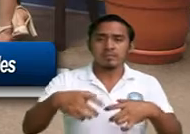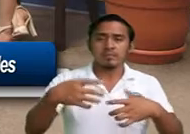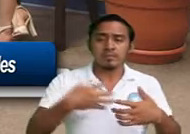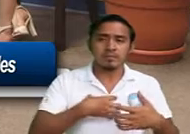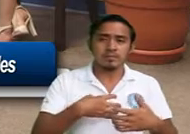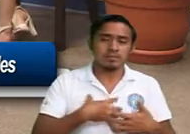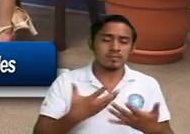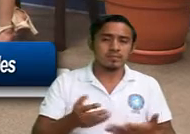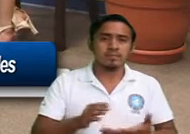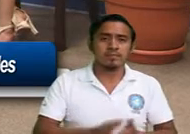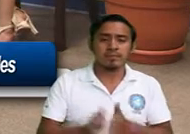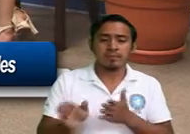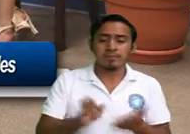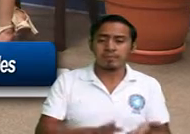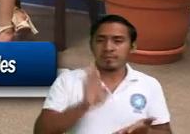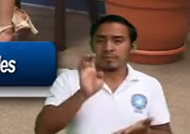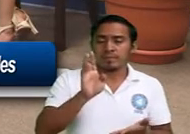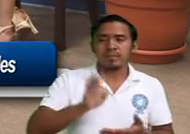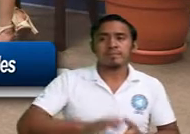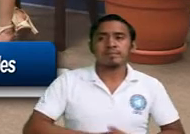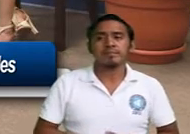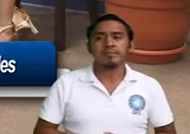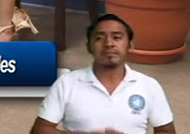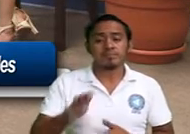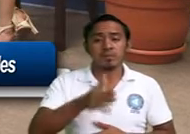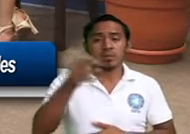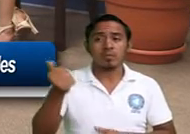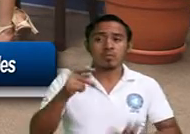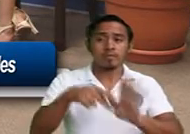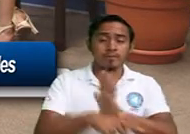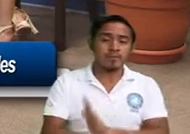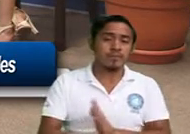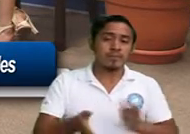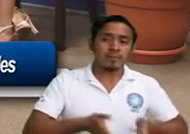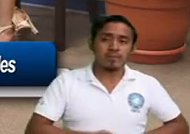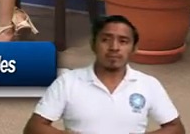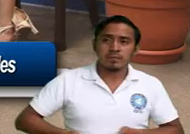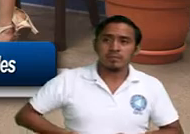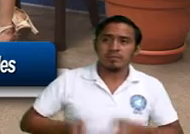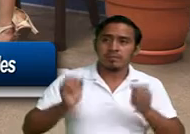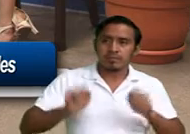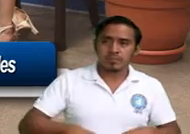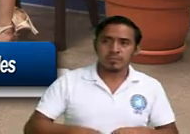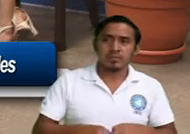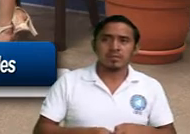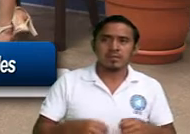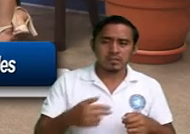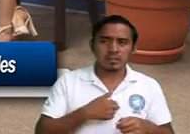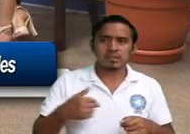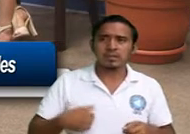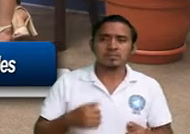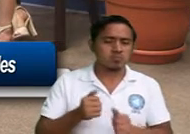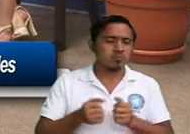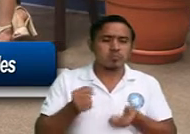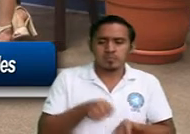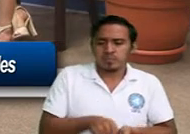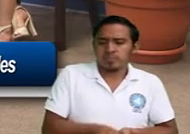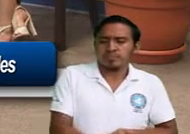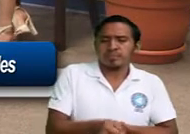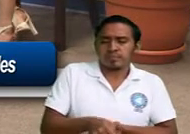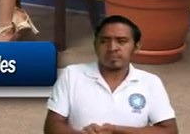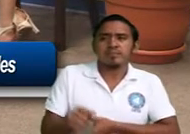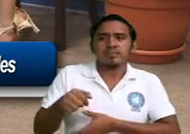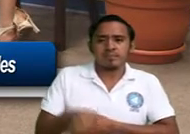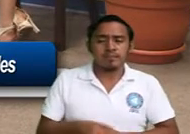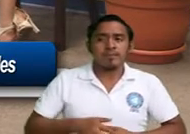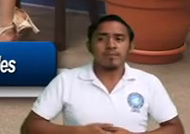la expulsión del bebé muerto? Bueno, en otros países los embarazos gemelares pueden nacer por parto, no hay ninguna complicación.